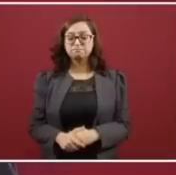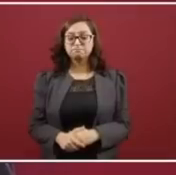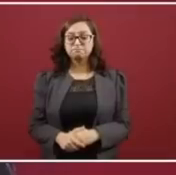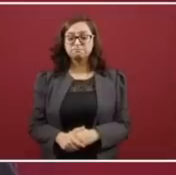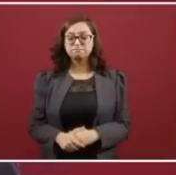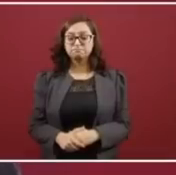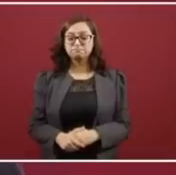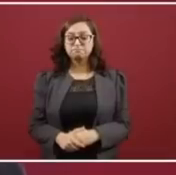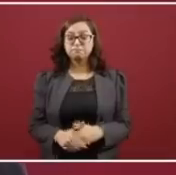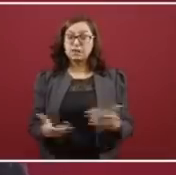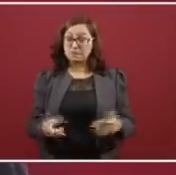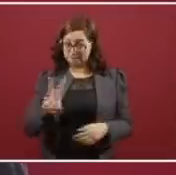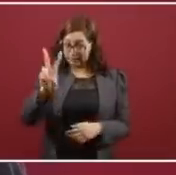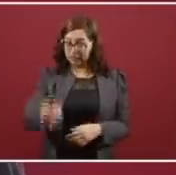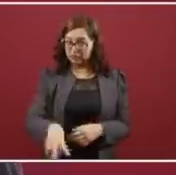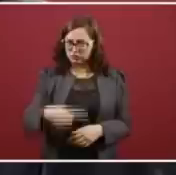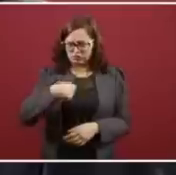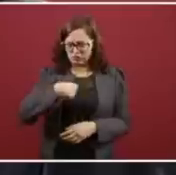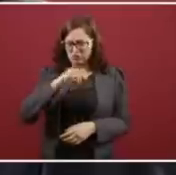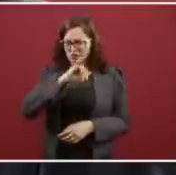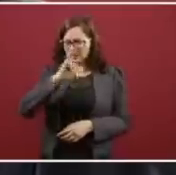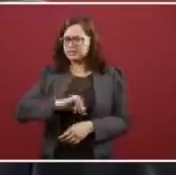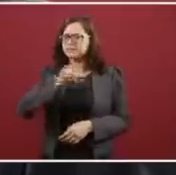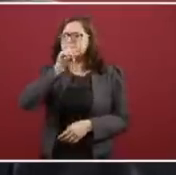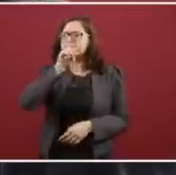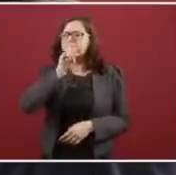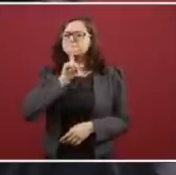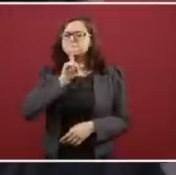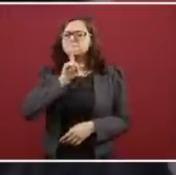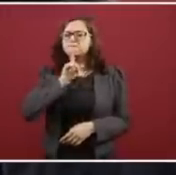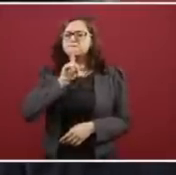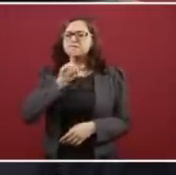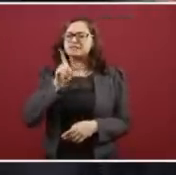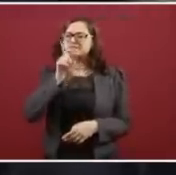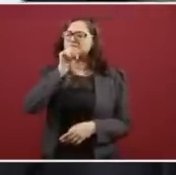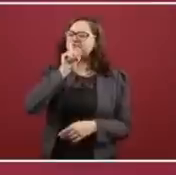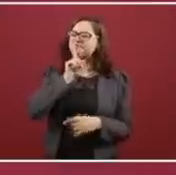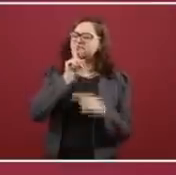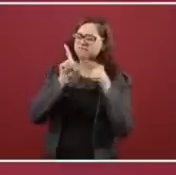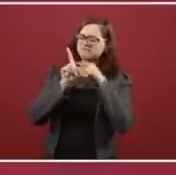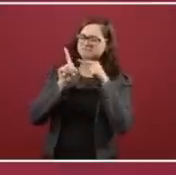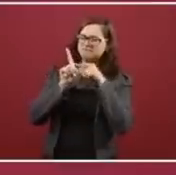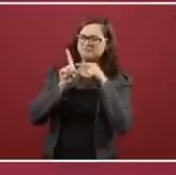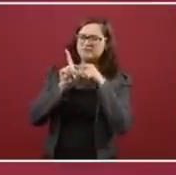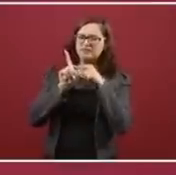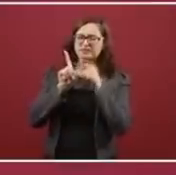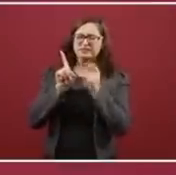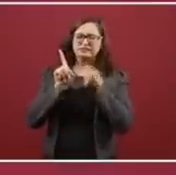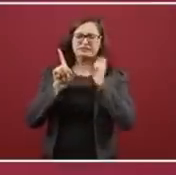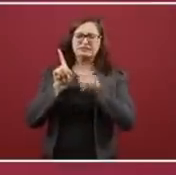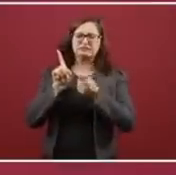y yo no digo mentiras porque la mentira es reaccionaria